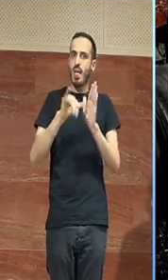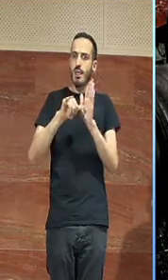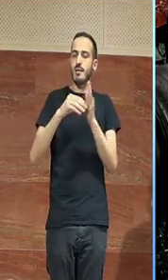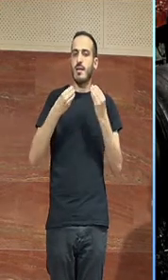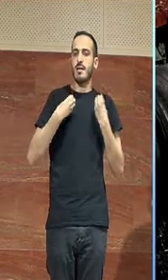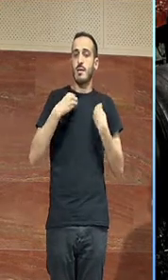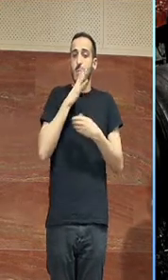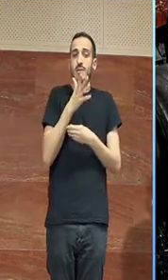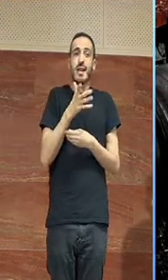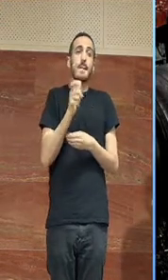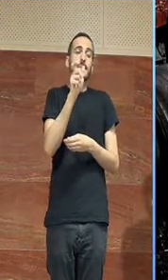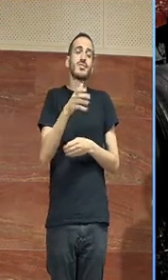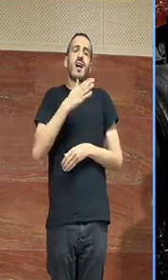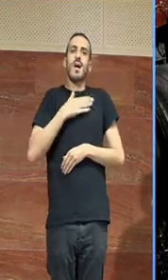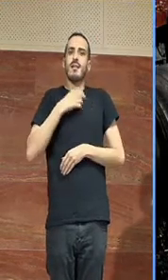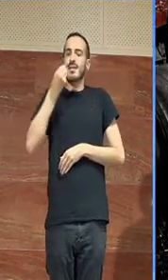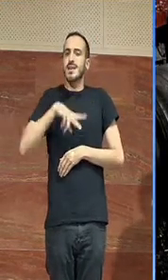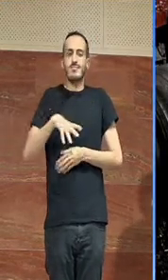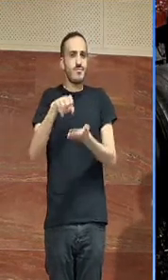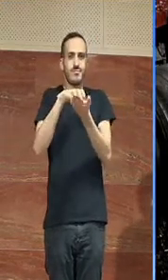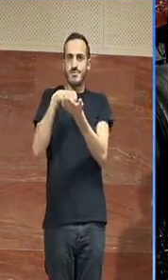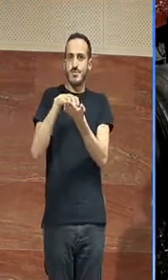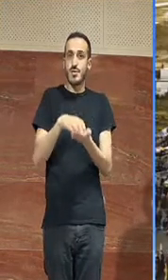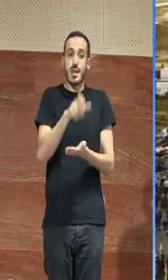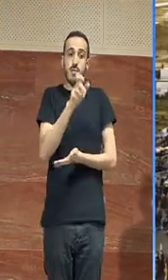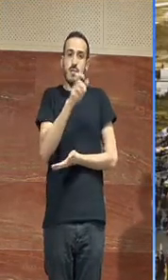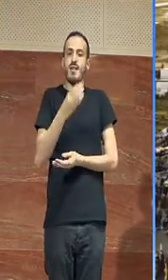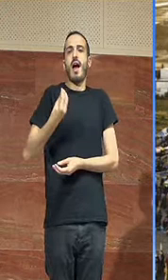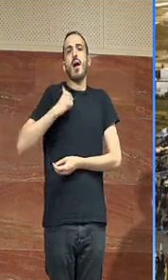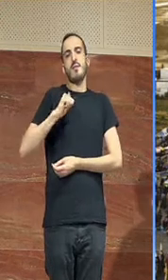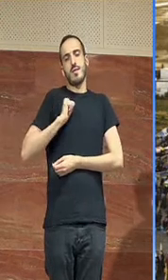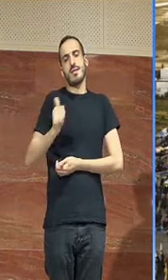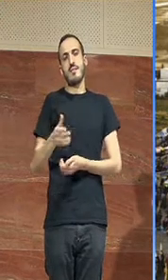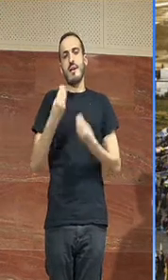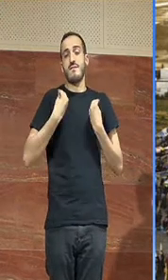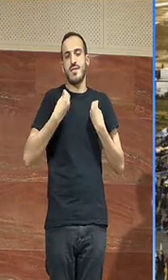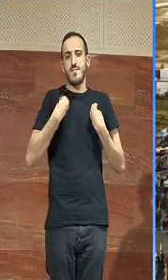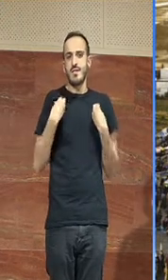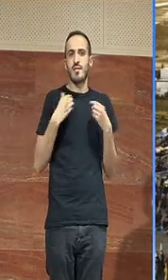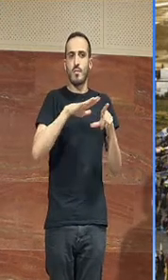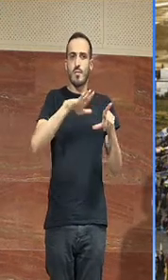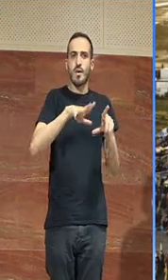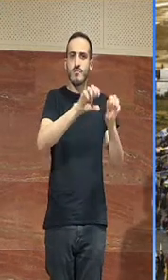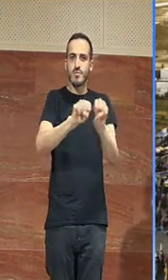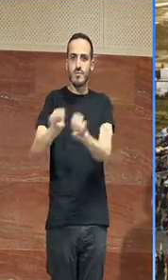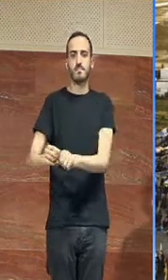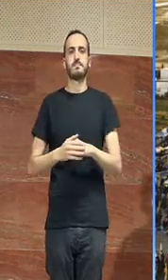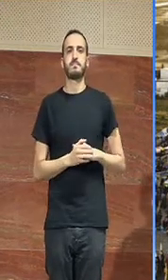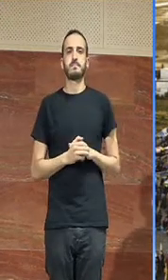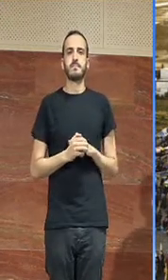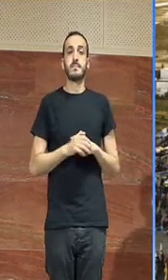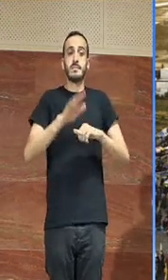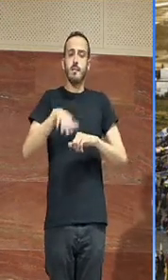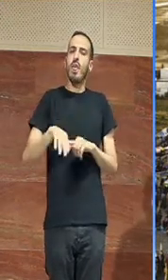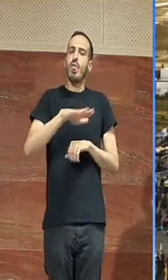propiedad claro y entonces los habitantes los utilizan como espacios de asentamiento. O aquellos que se sitúan